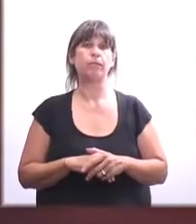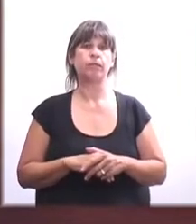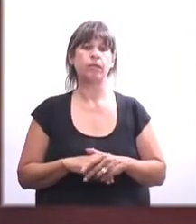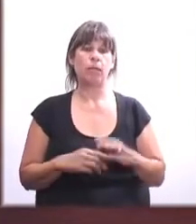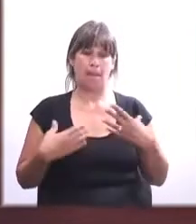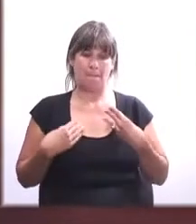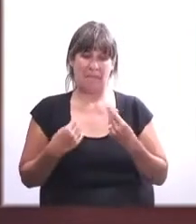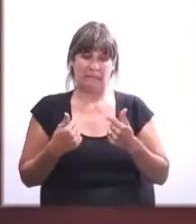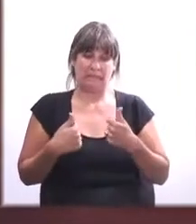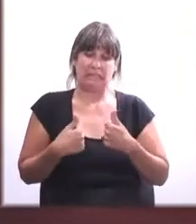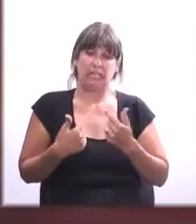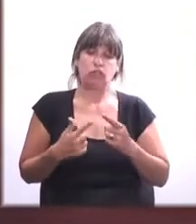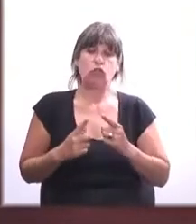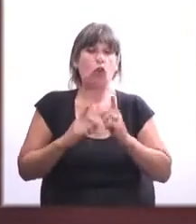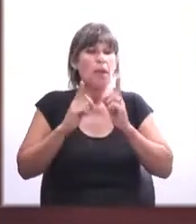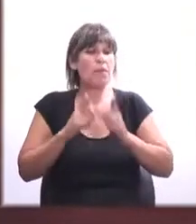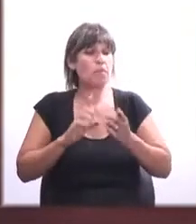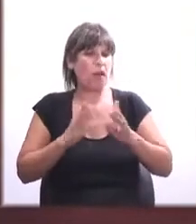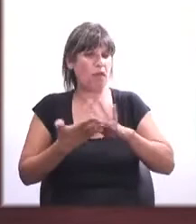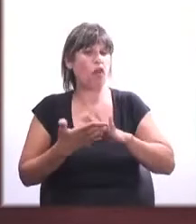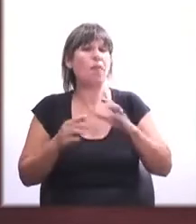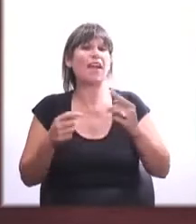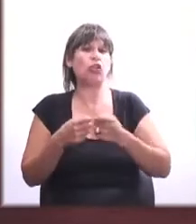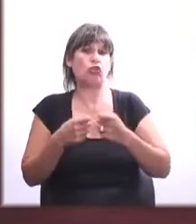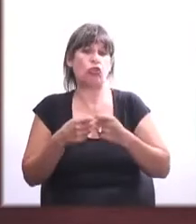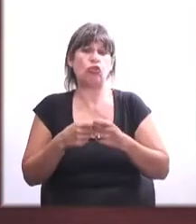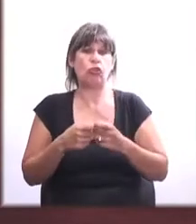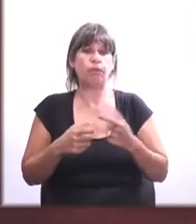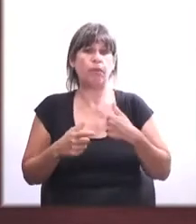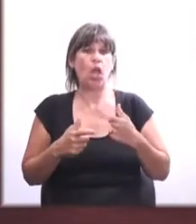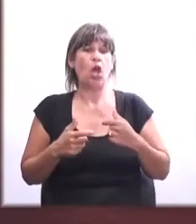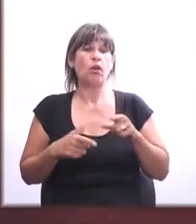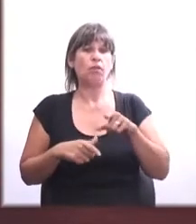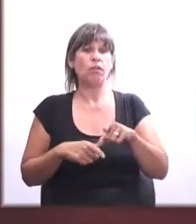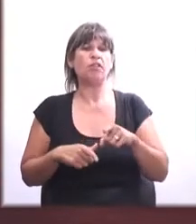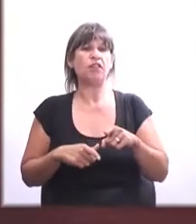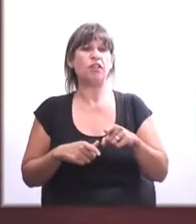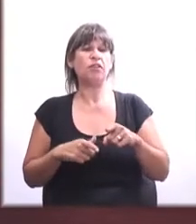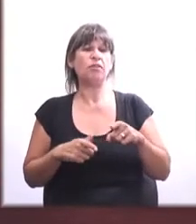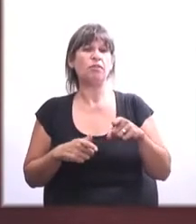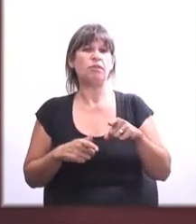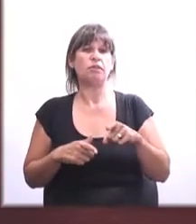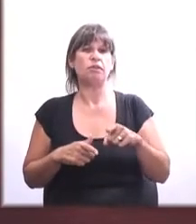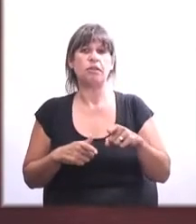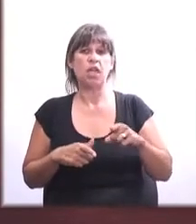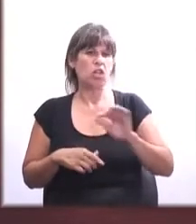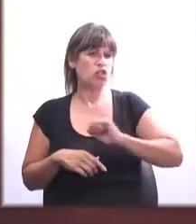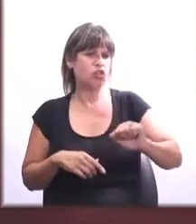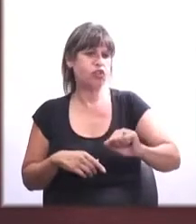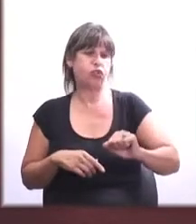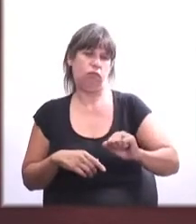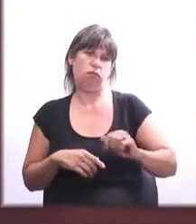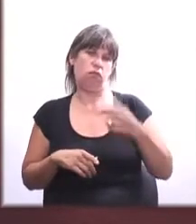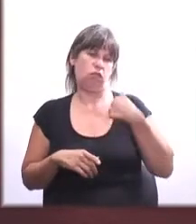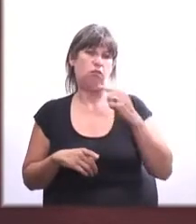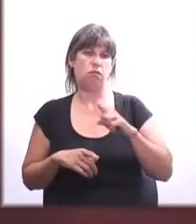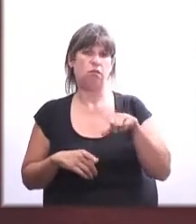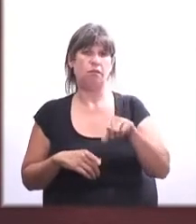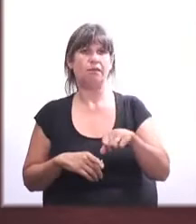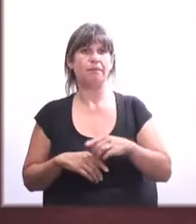Me siento como se sienten los usuarios, estafado por un administrador. Así es como se sienten ellos, y es la realidad.